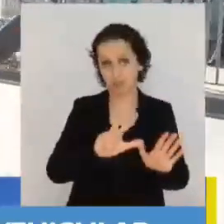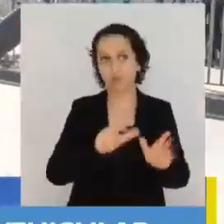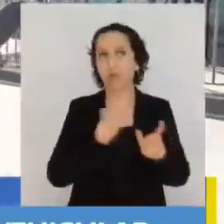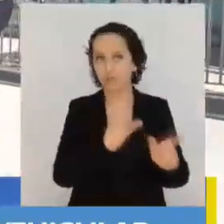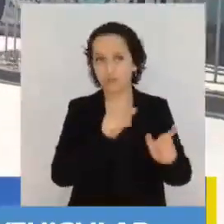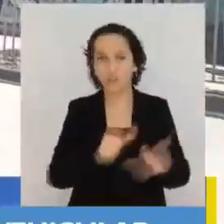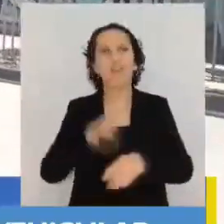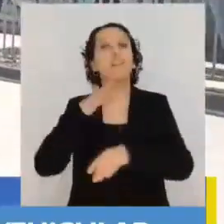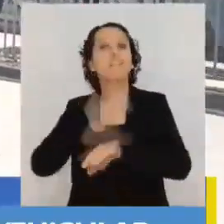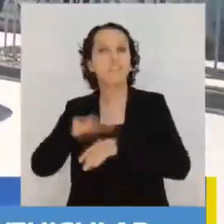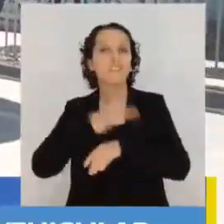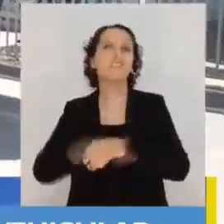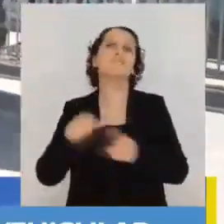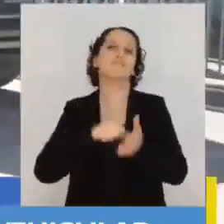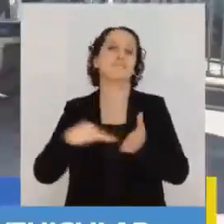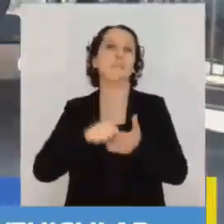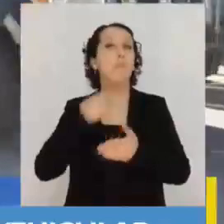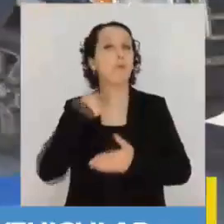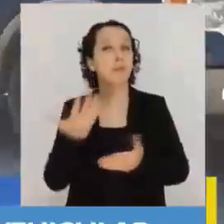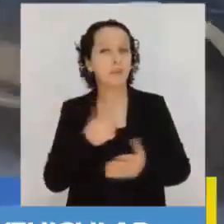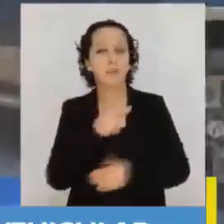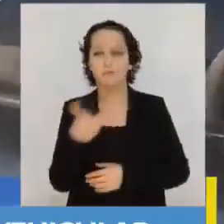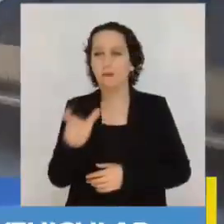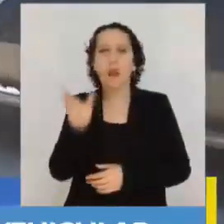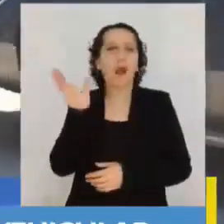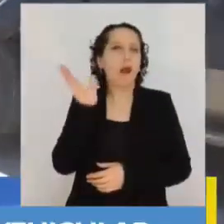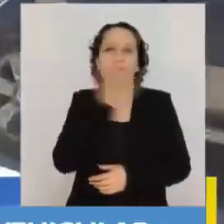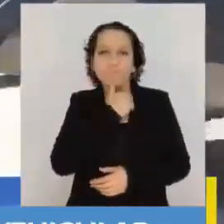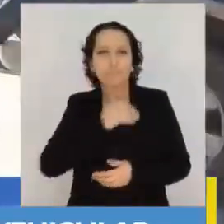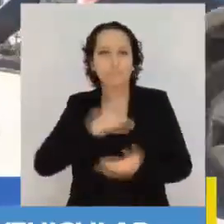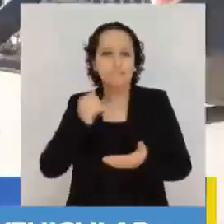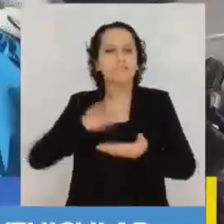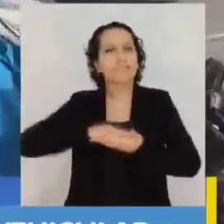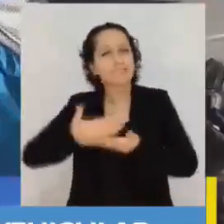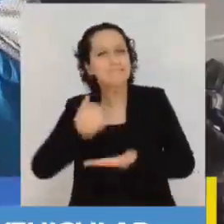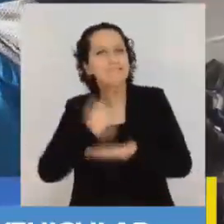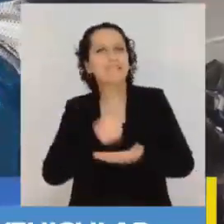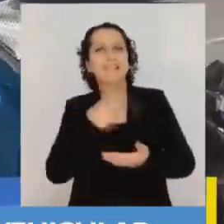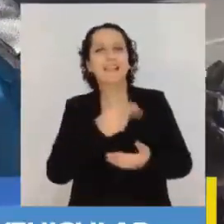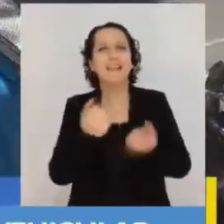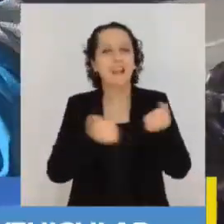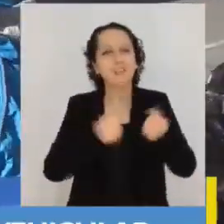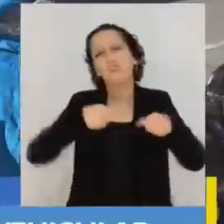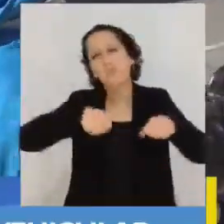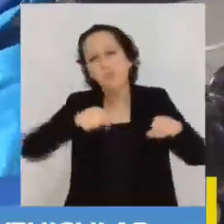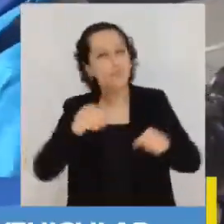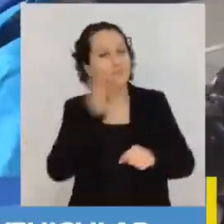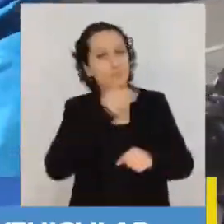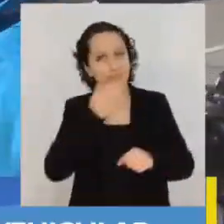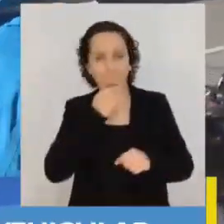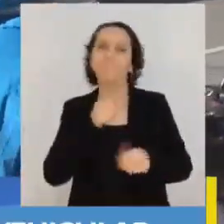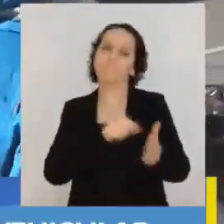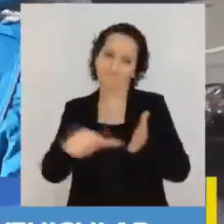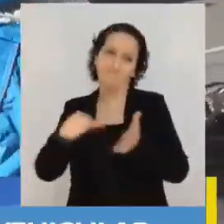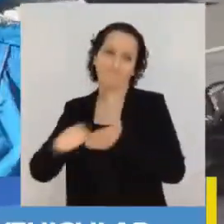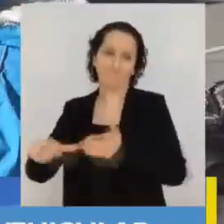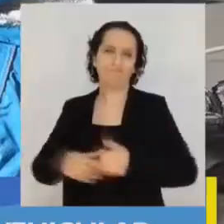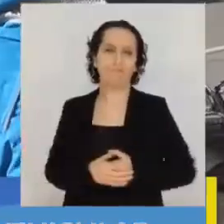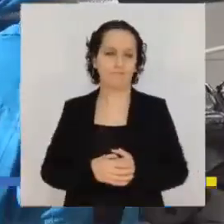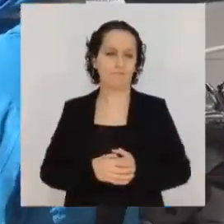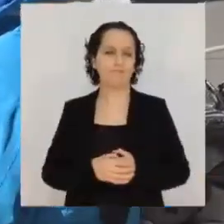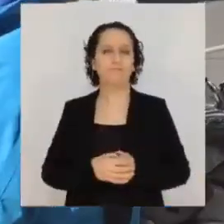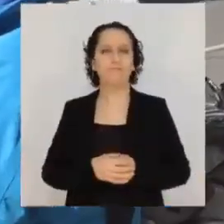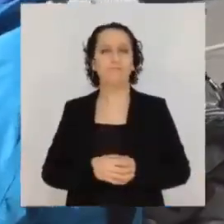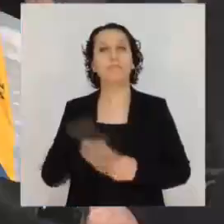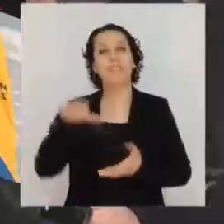infracciones a personas que se encontraban circulando sin portar la documentación correspondiente. Es sumamente importante. El centro de Concepción